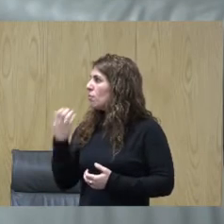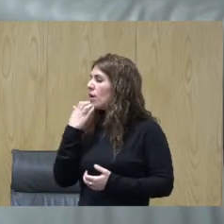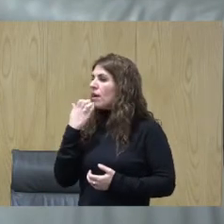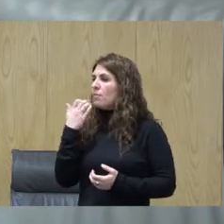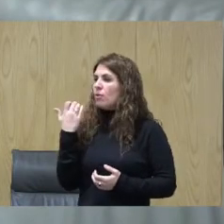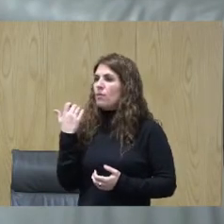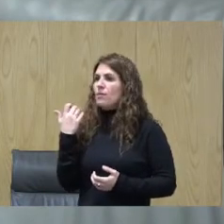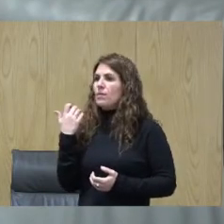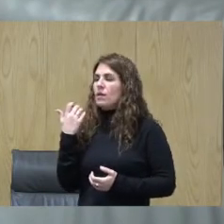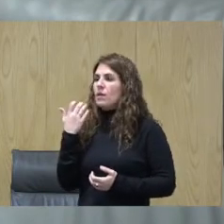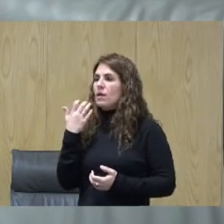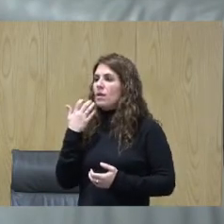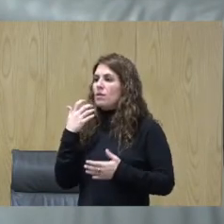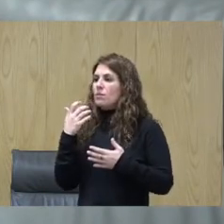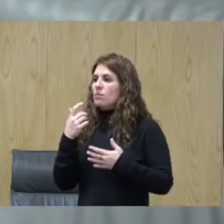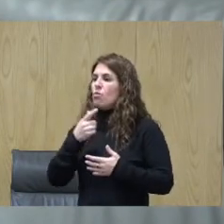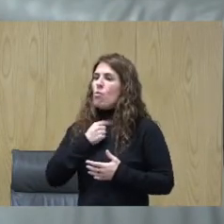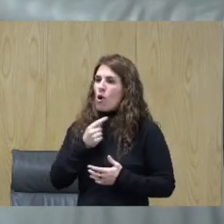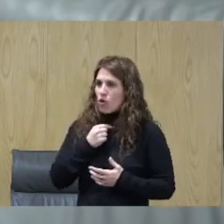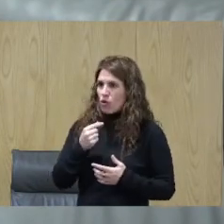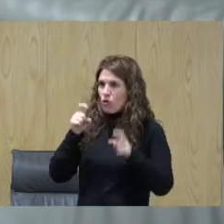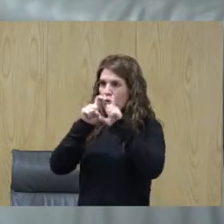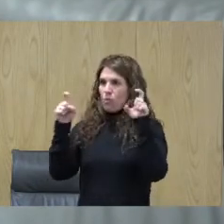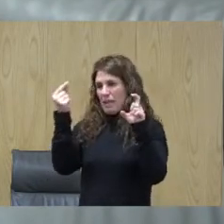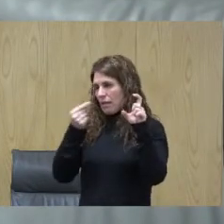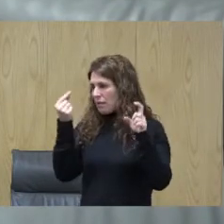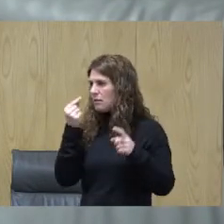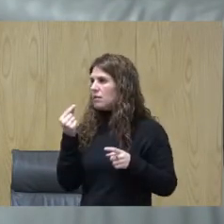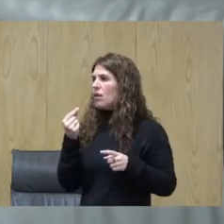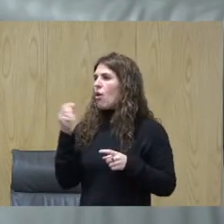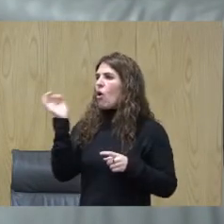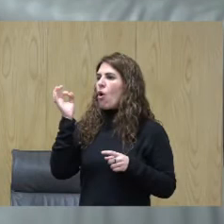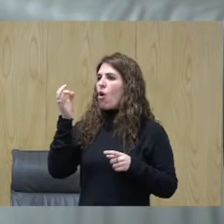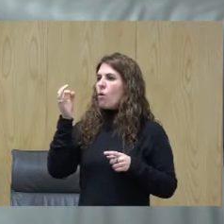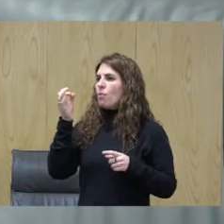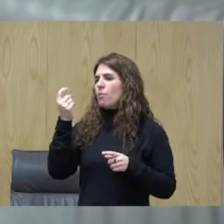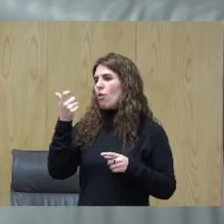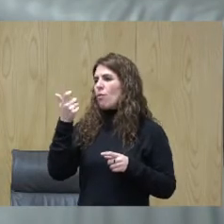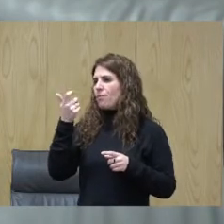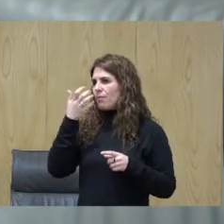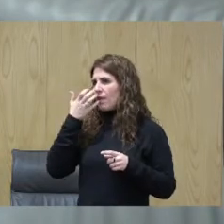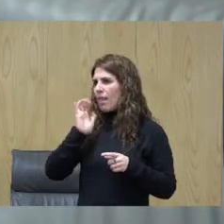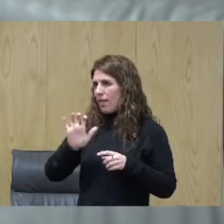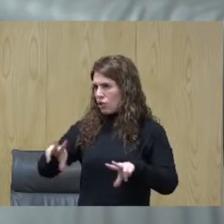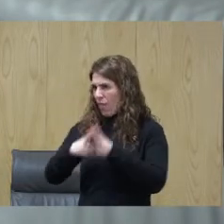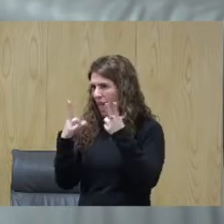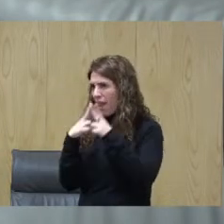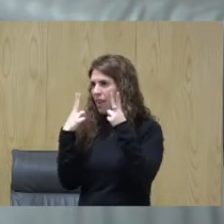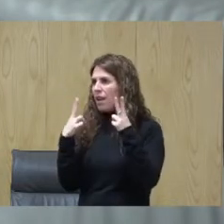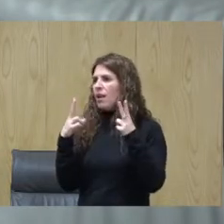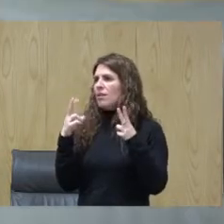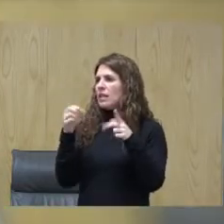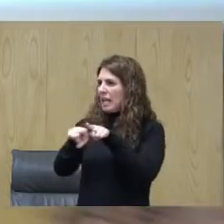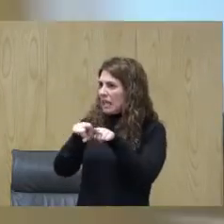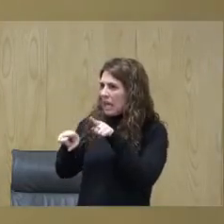sí tienen un carácter o bien de humor o bien de sarcasmo social, por ejemplo, ¿no? Que también tuviera una cierta